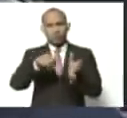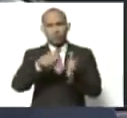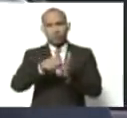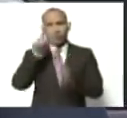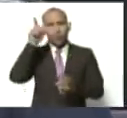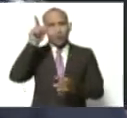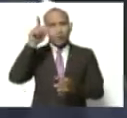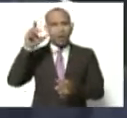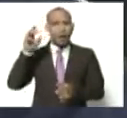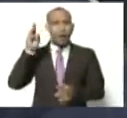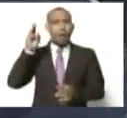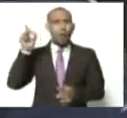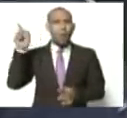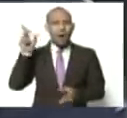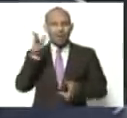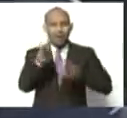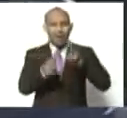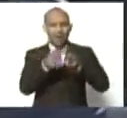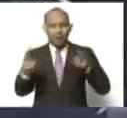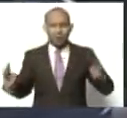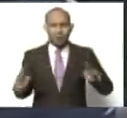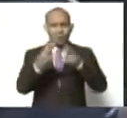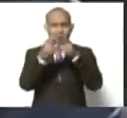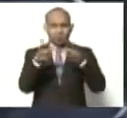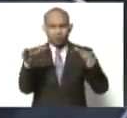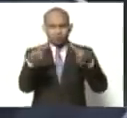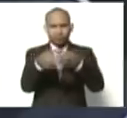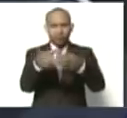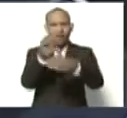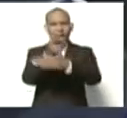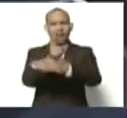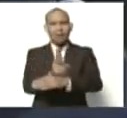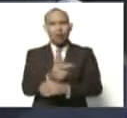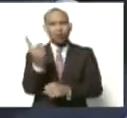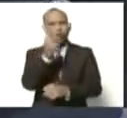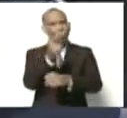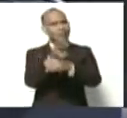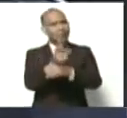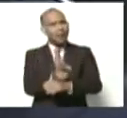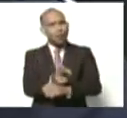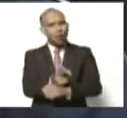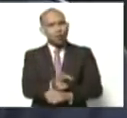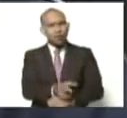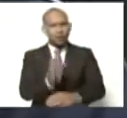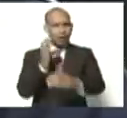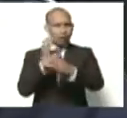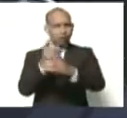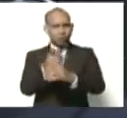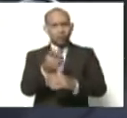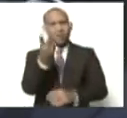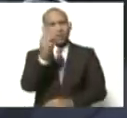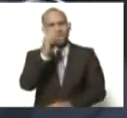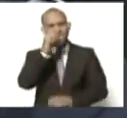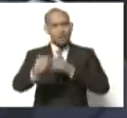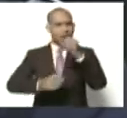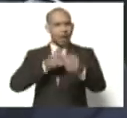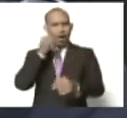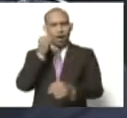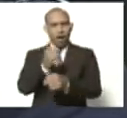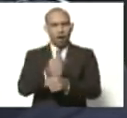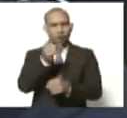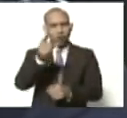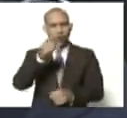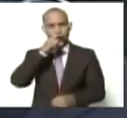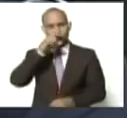los trabajadores, de las trabajadoras, de los transportistas, para celebrar con lucha, con organización, esos 30 años de